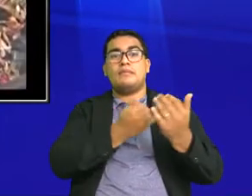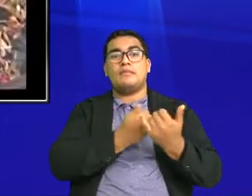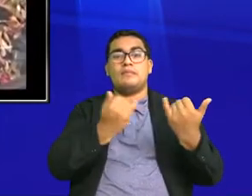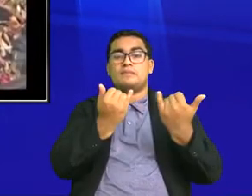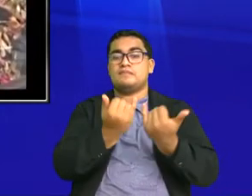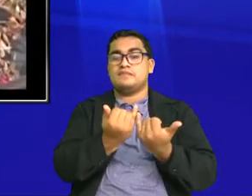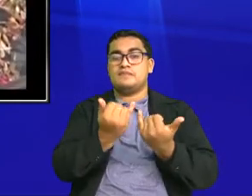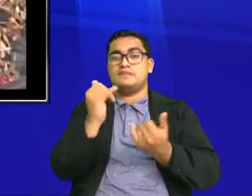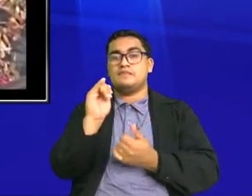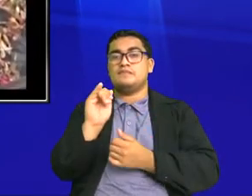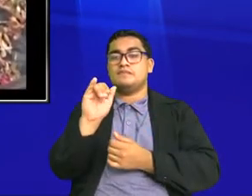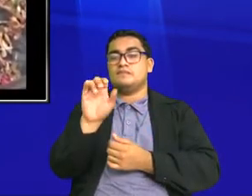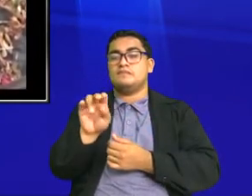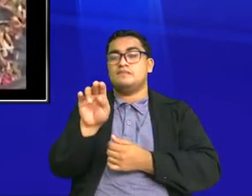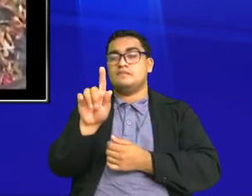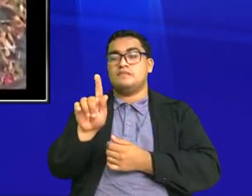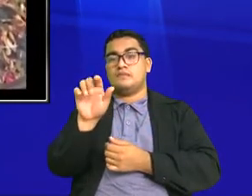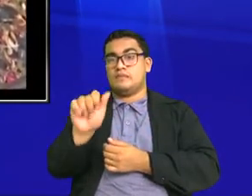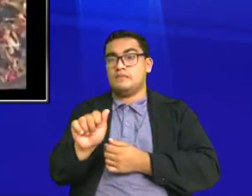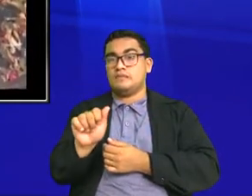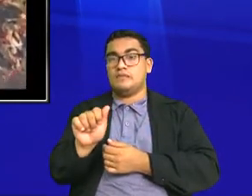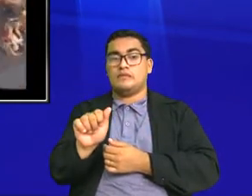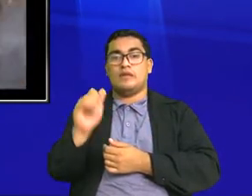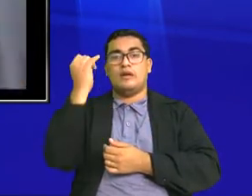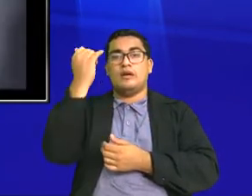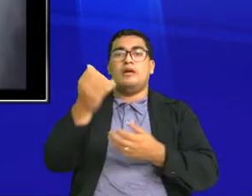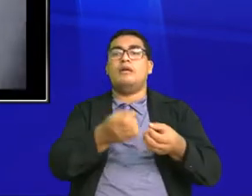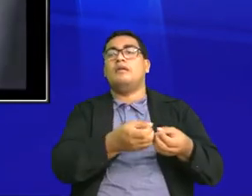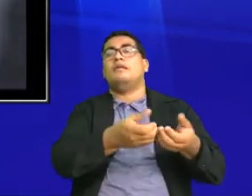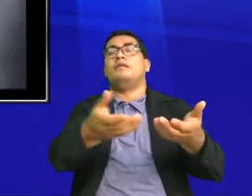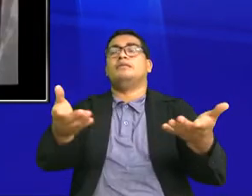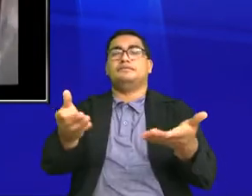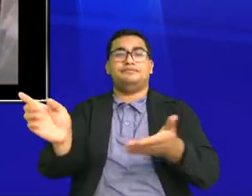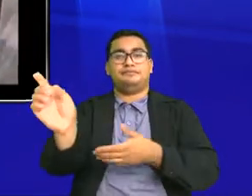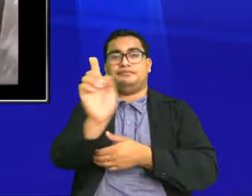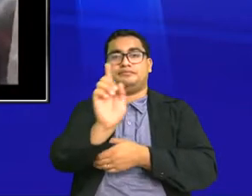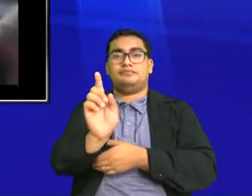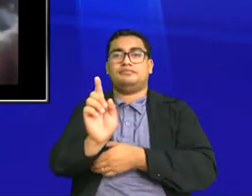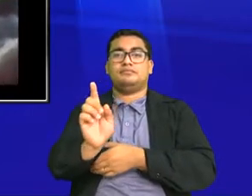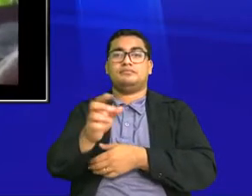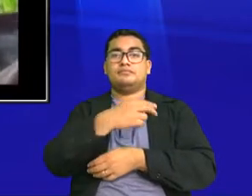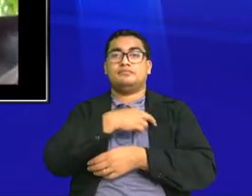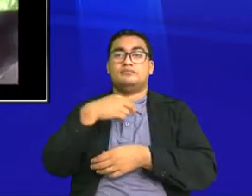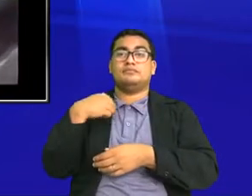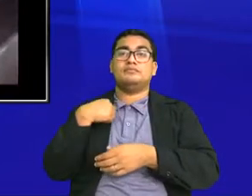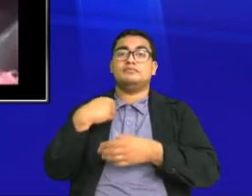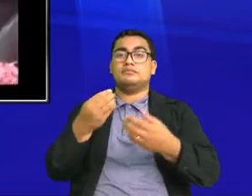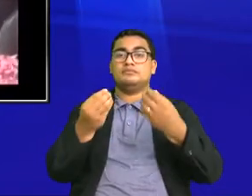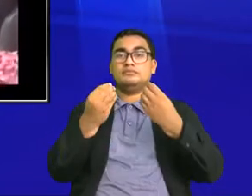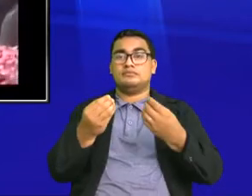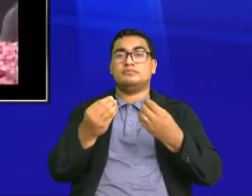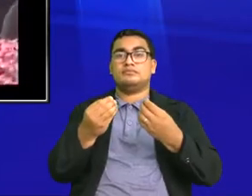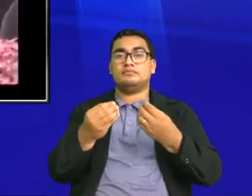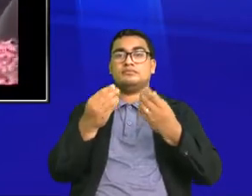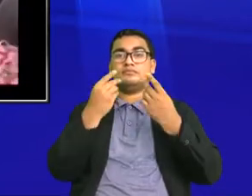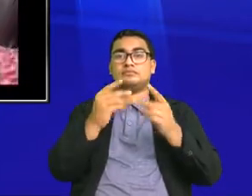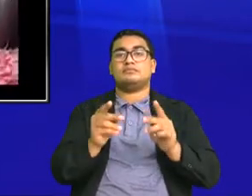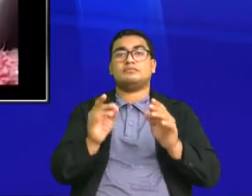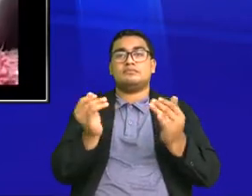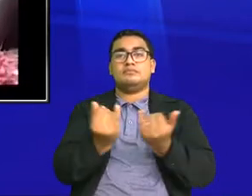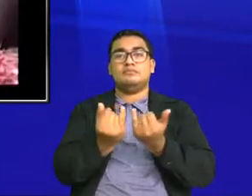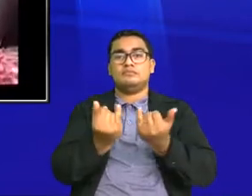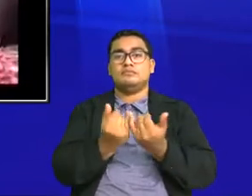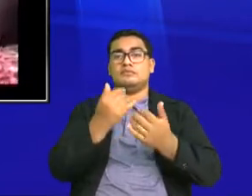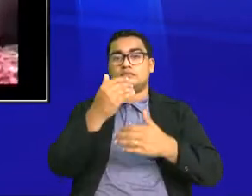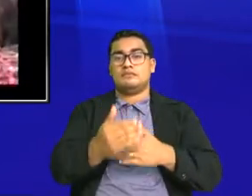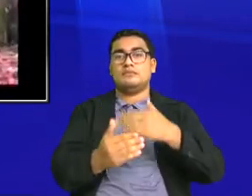tecnología agropecuaria genera una tecnología y la pasta la transfiere no también además de que hacemos mucho de eso también verdad pero que son procesos que